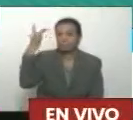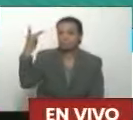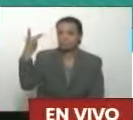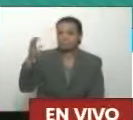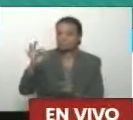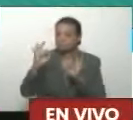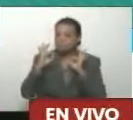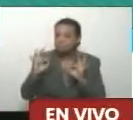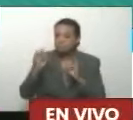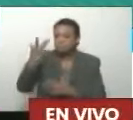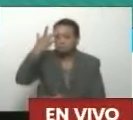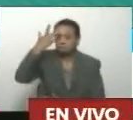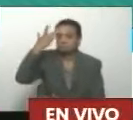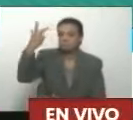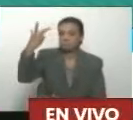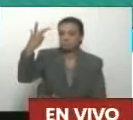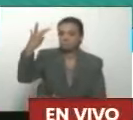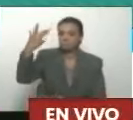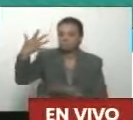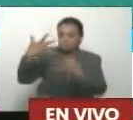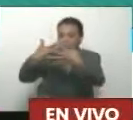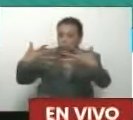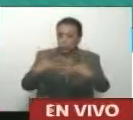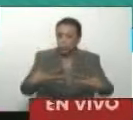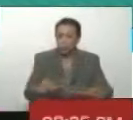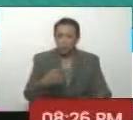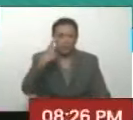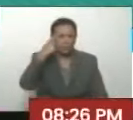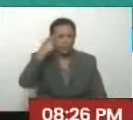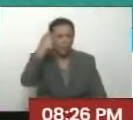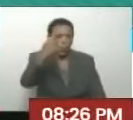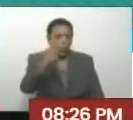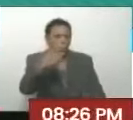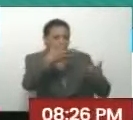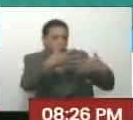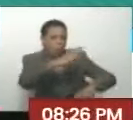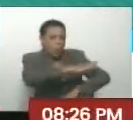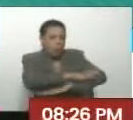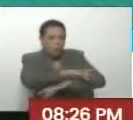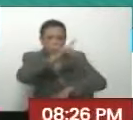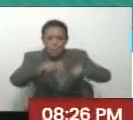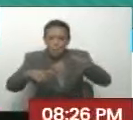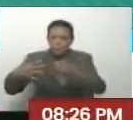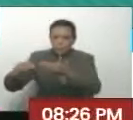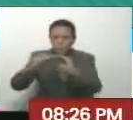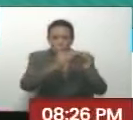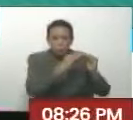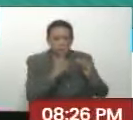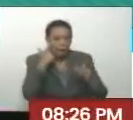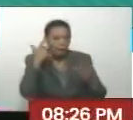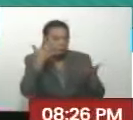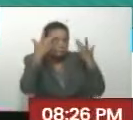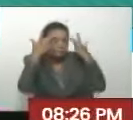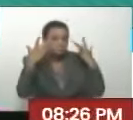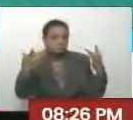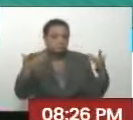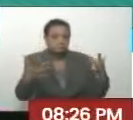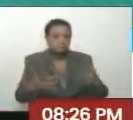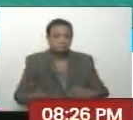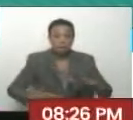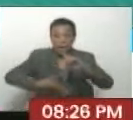María Antonieta, de creatividad, de creación teórica impresionante. Bien, América